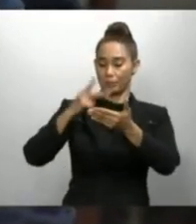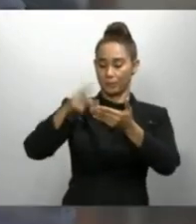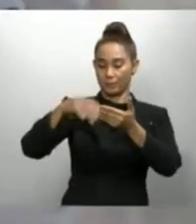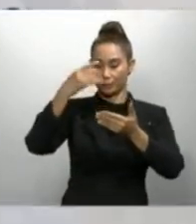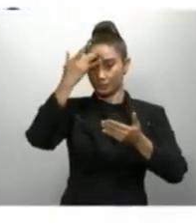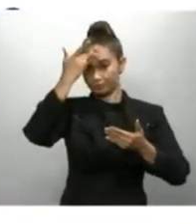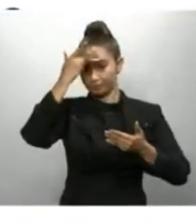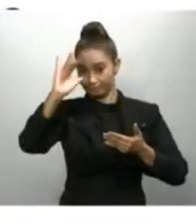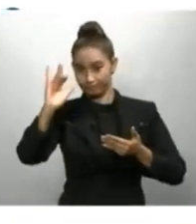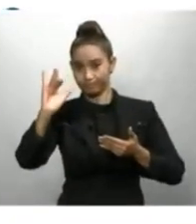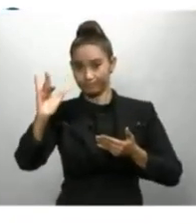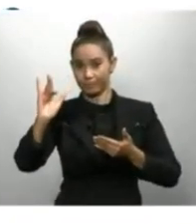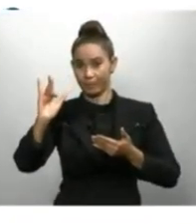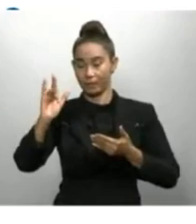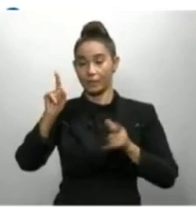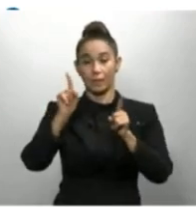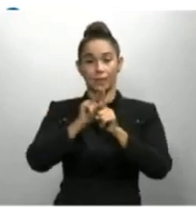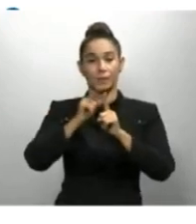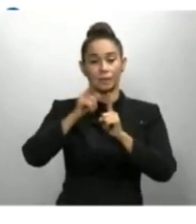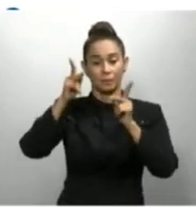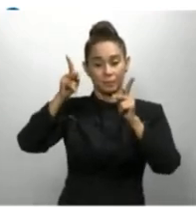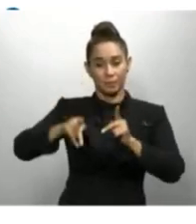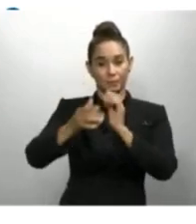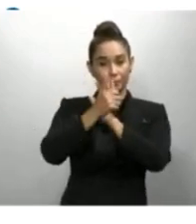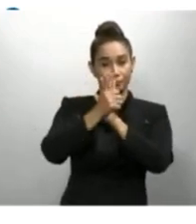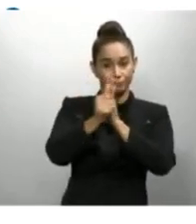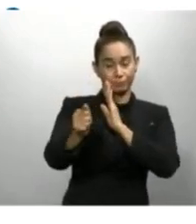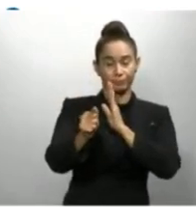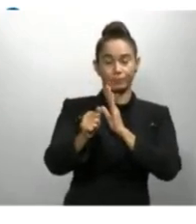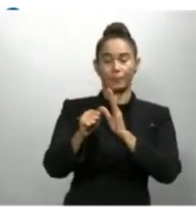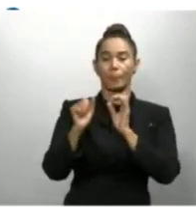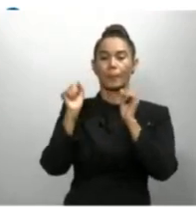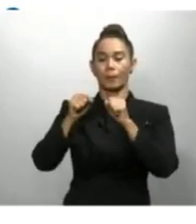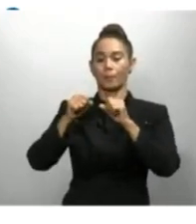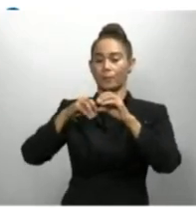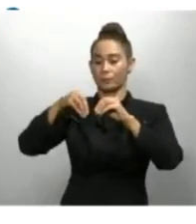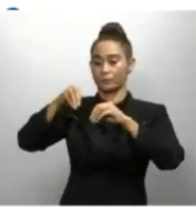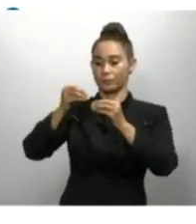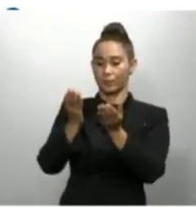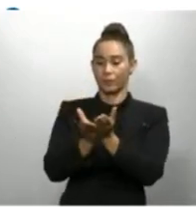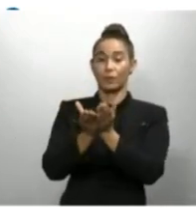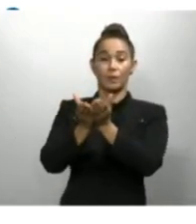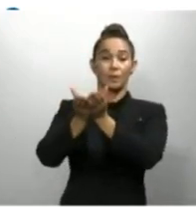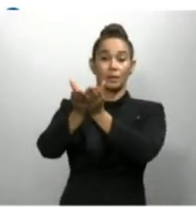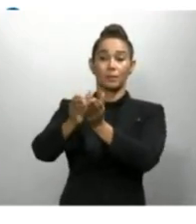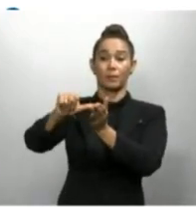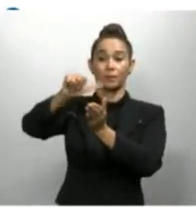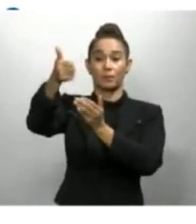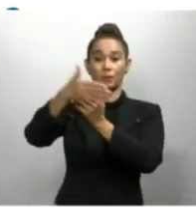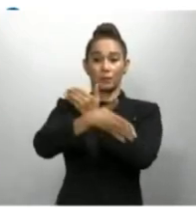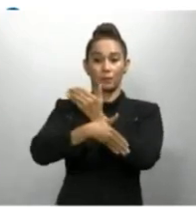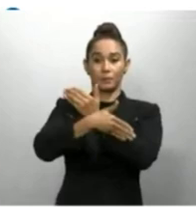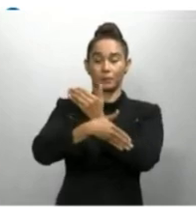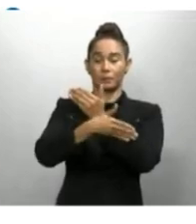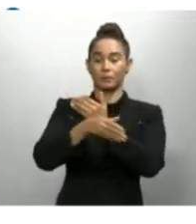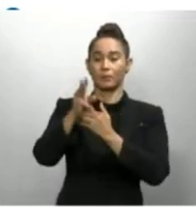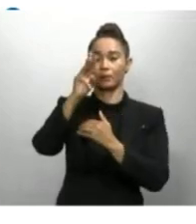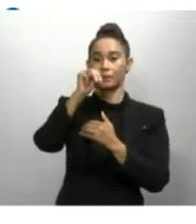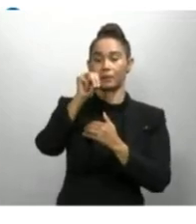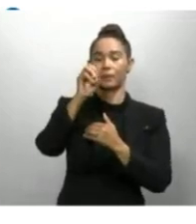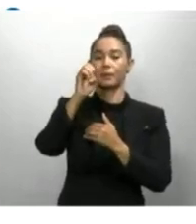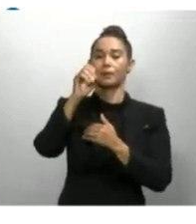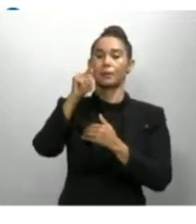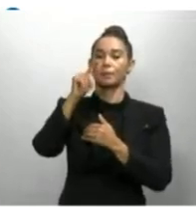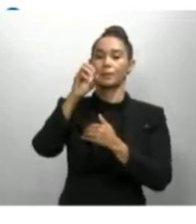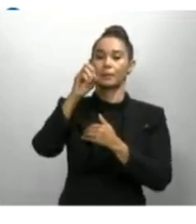inteligencia y trazabilidad en la cadena de importación y comercialización de metanol bajo la coordinación de la Dirección General de